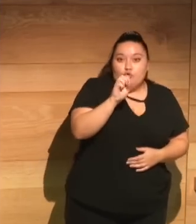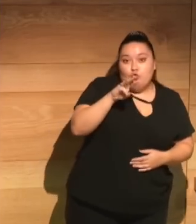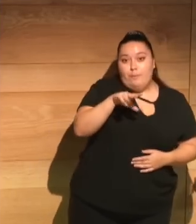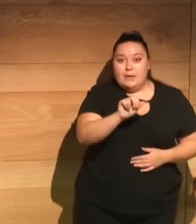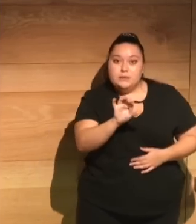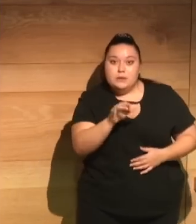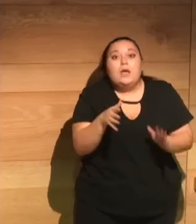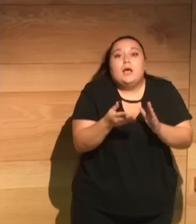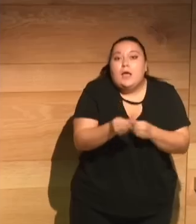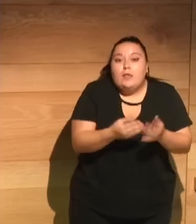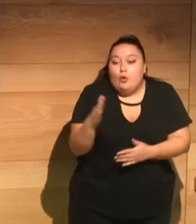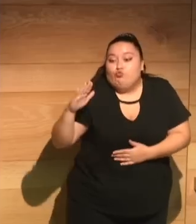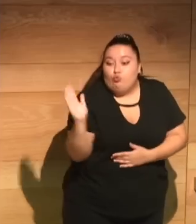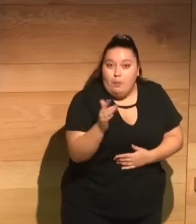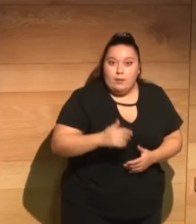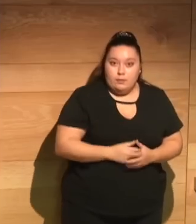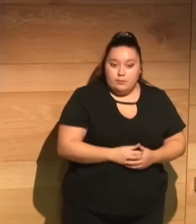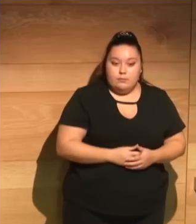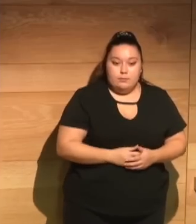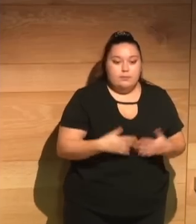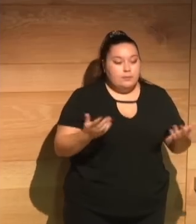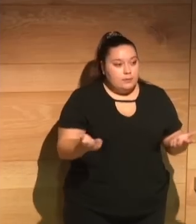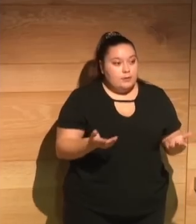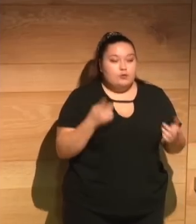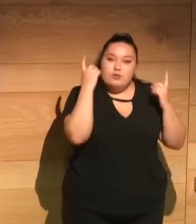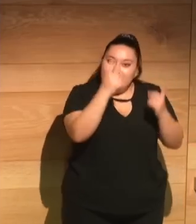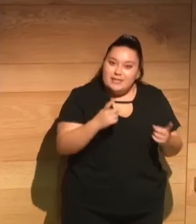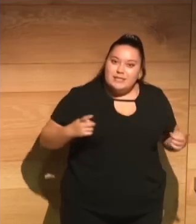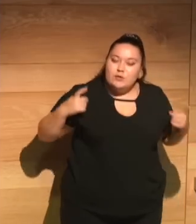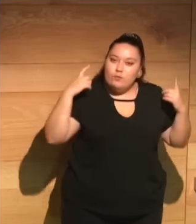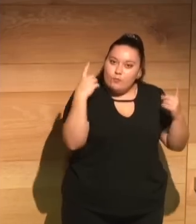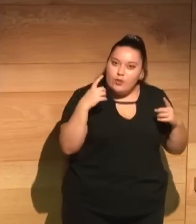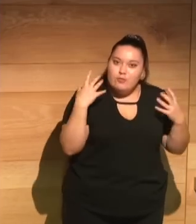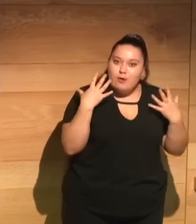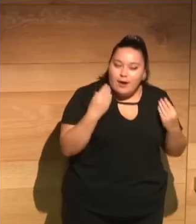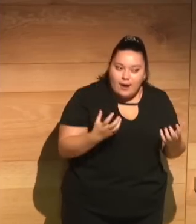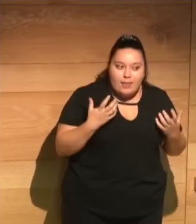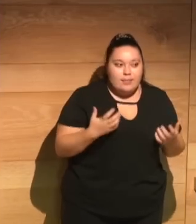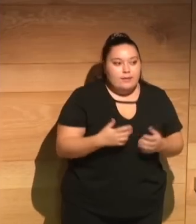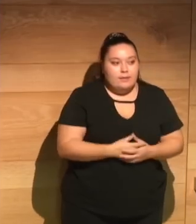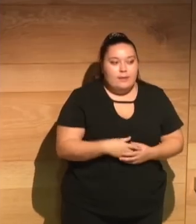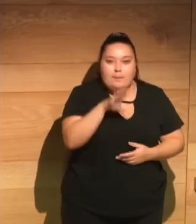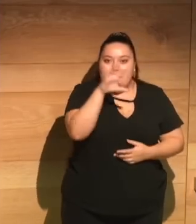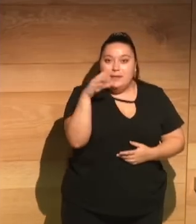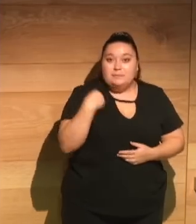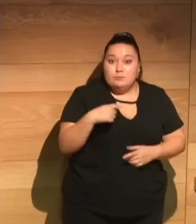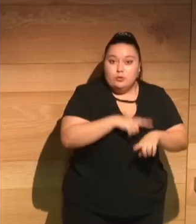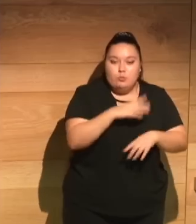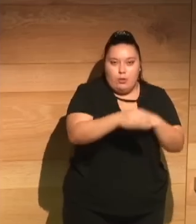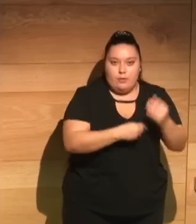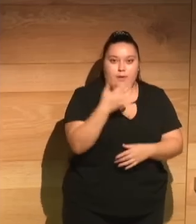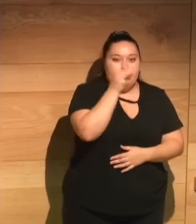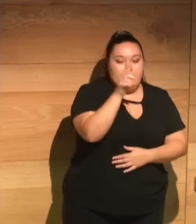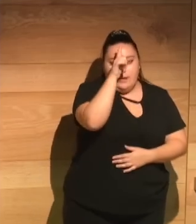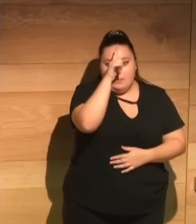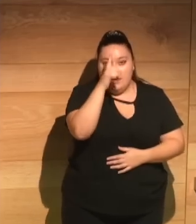es un enorme esfuerzo conjunto que estaba sucediendo en todos los países al mismo tiempo. En Francia,